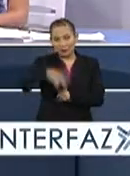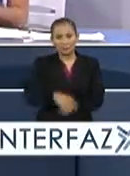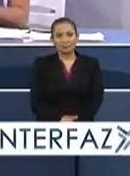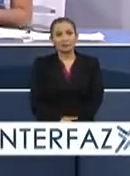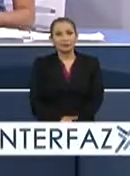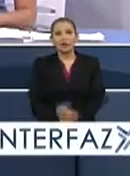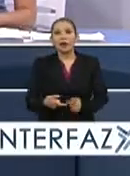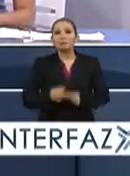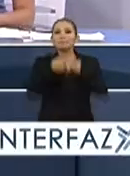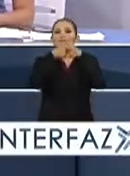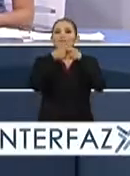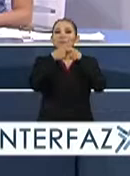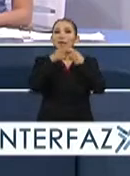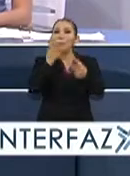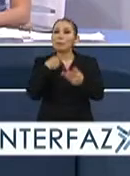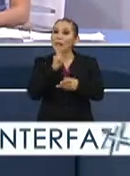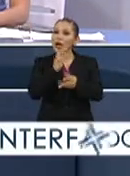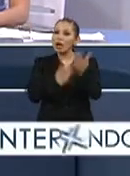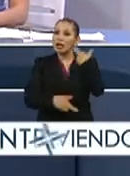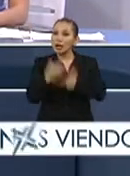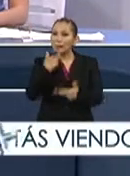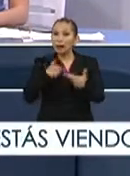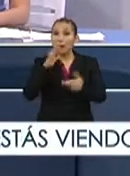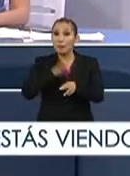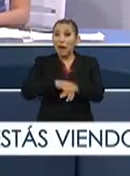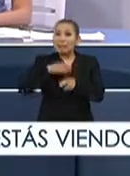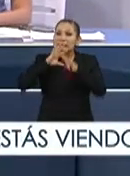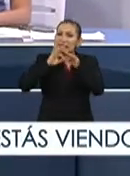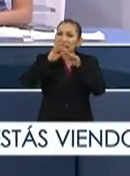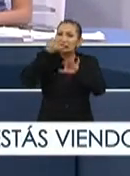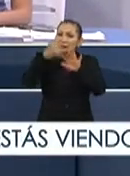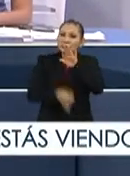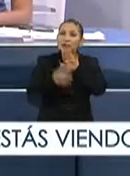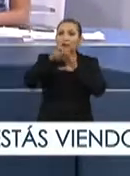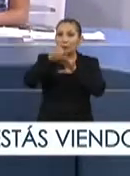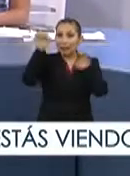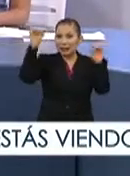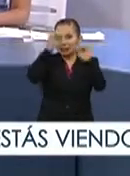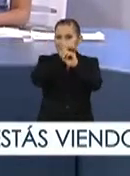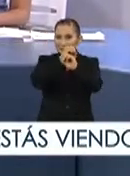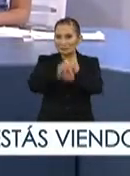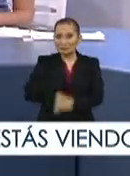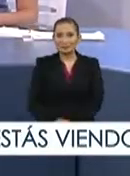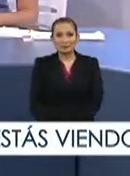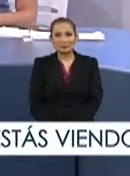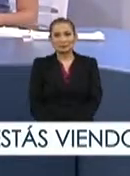México. Vamos a hacer una pausa, pero regresando tenemos más detalles sobre este eclipse.